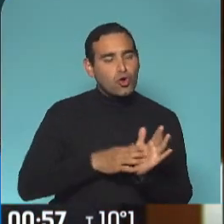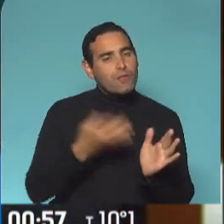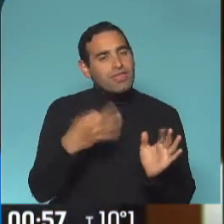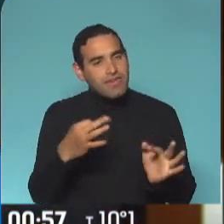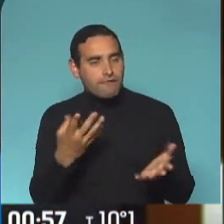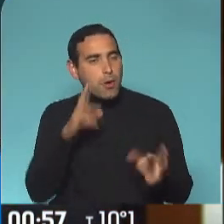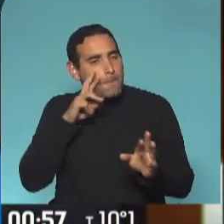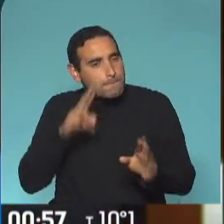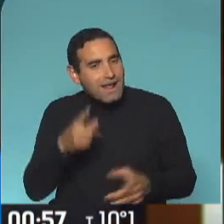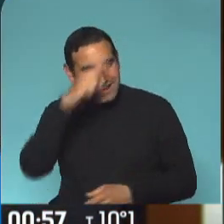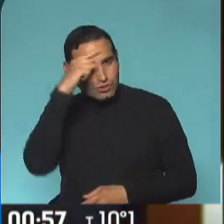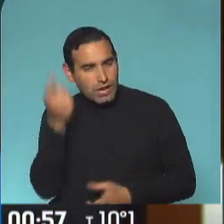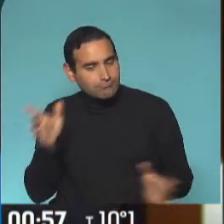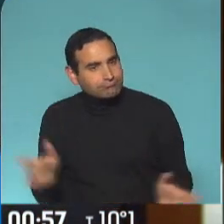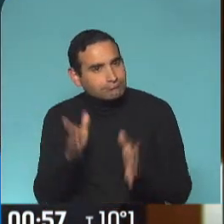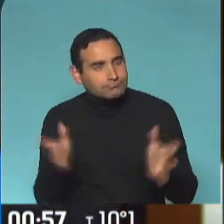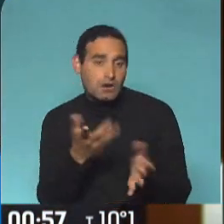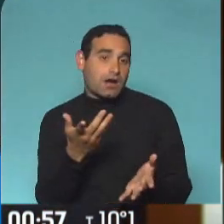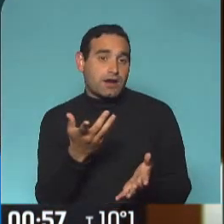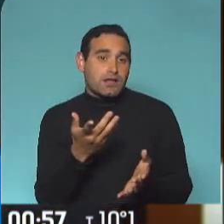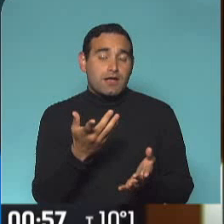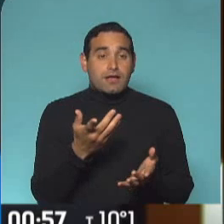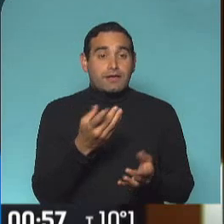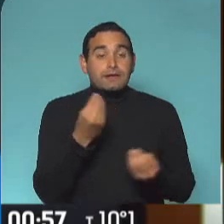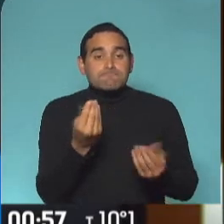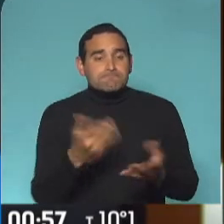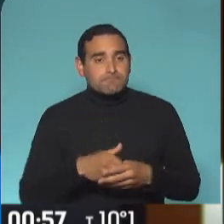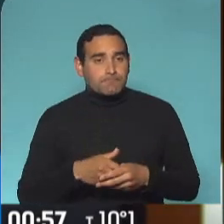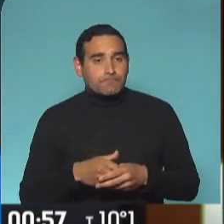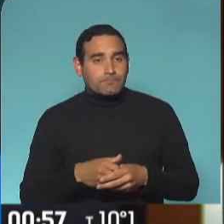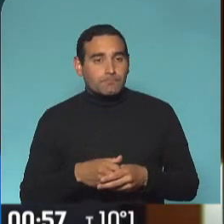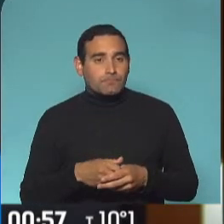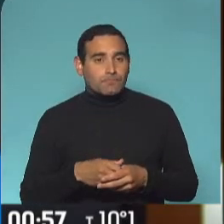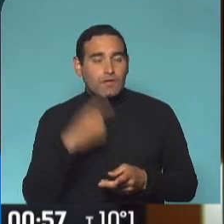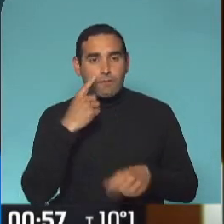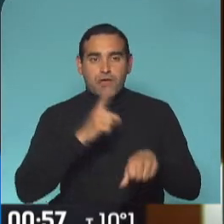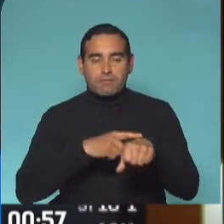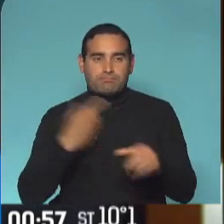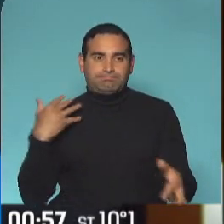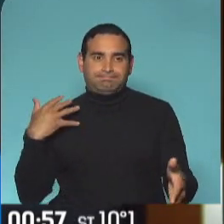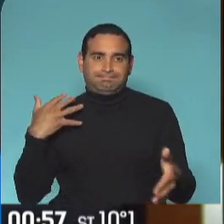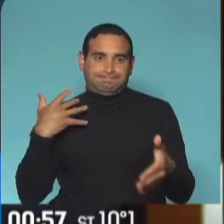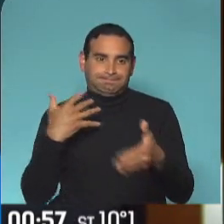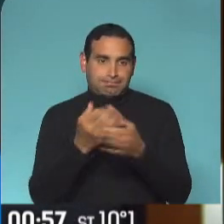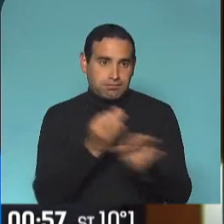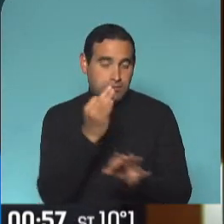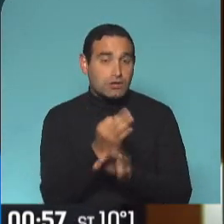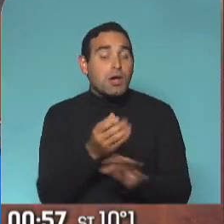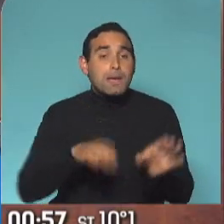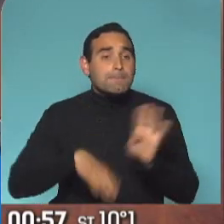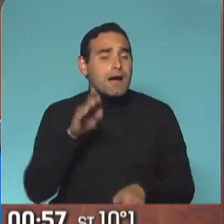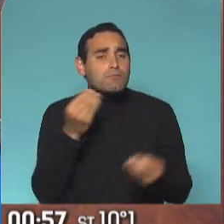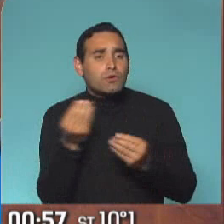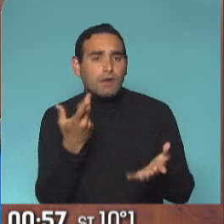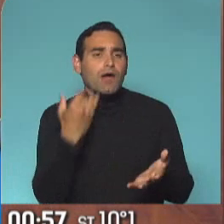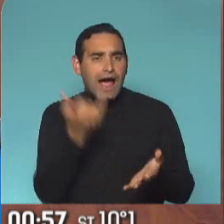políticas nacionales que promuevan, por un lado, la reducción de las inequidades, que son de largo tiempo en el sistema educativo, pero también porque está consagrada en